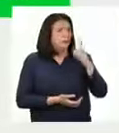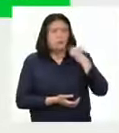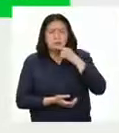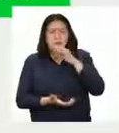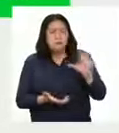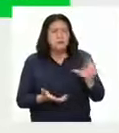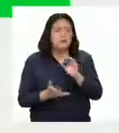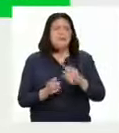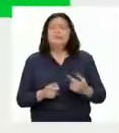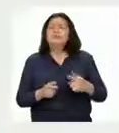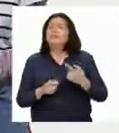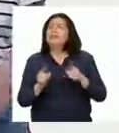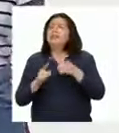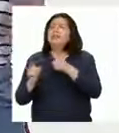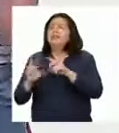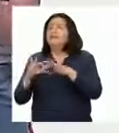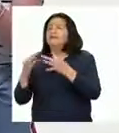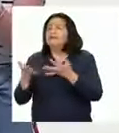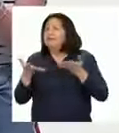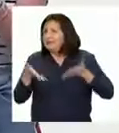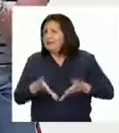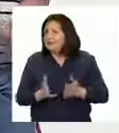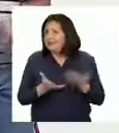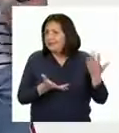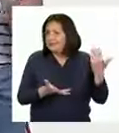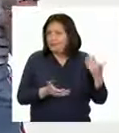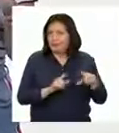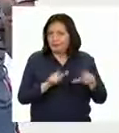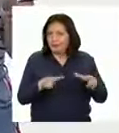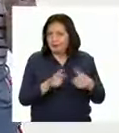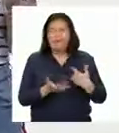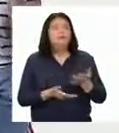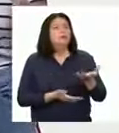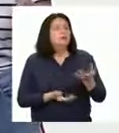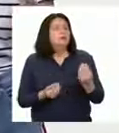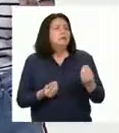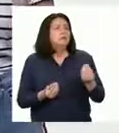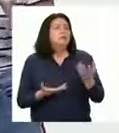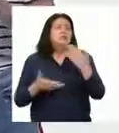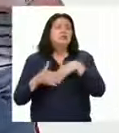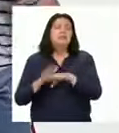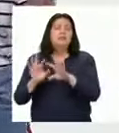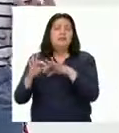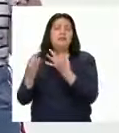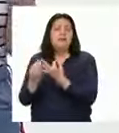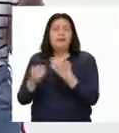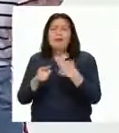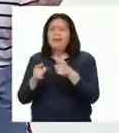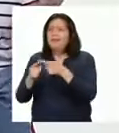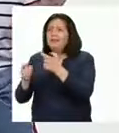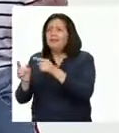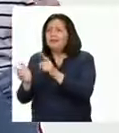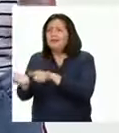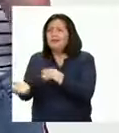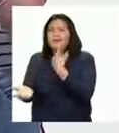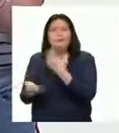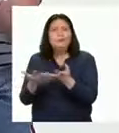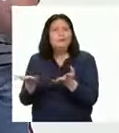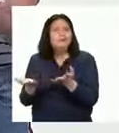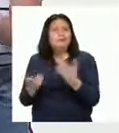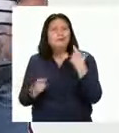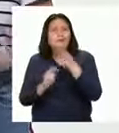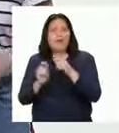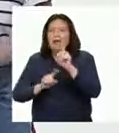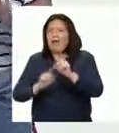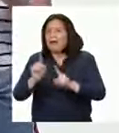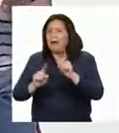orígenes familiares variados. Eso explica por qué dentro de una misma familia existen diversas costumbres y tradiciones.